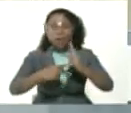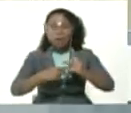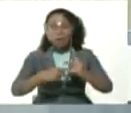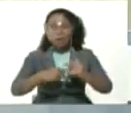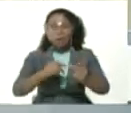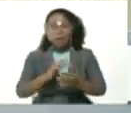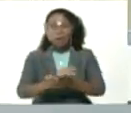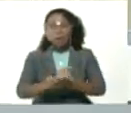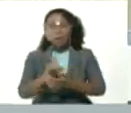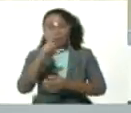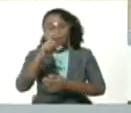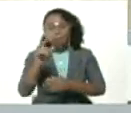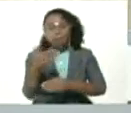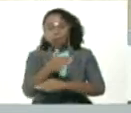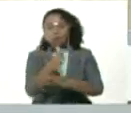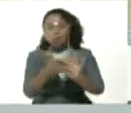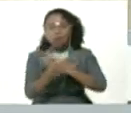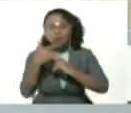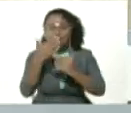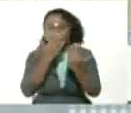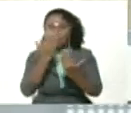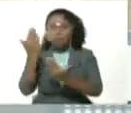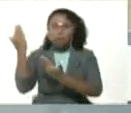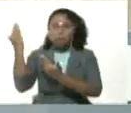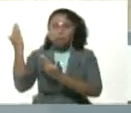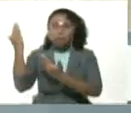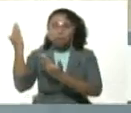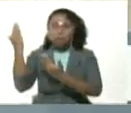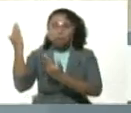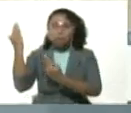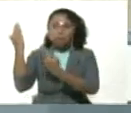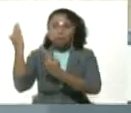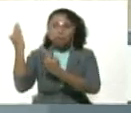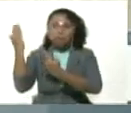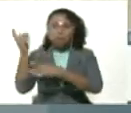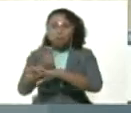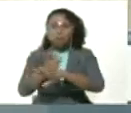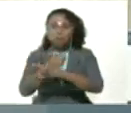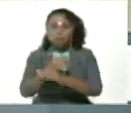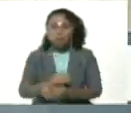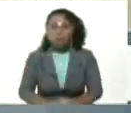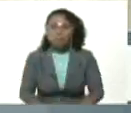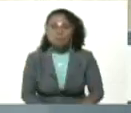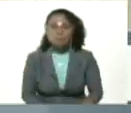camarones, César Labarca. Vamos a mostrarlo. Adelante, gobernador.